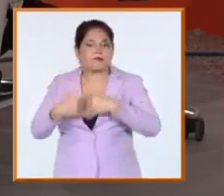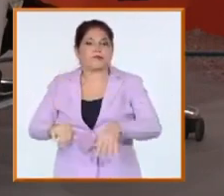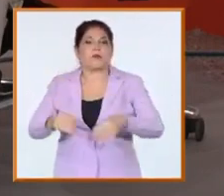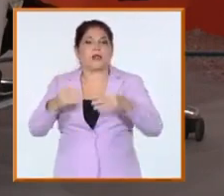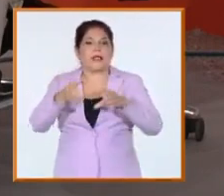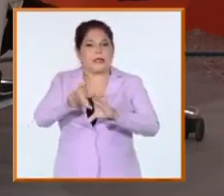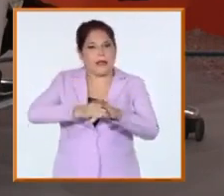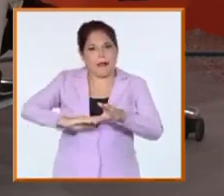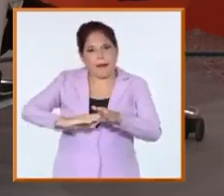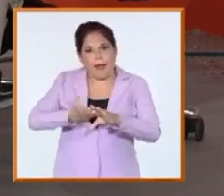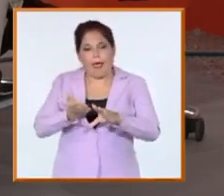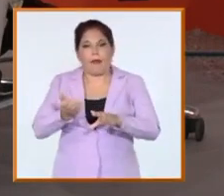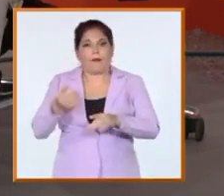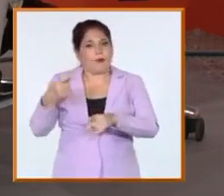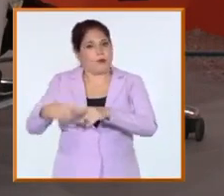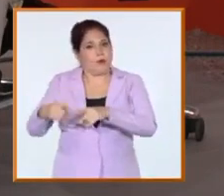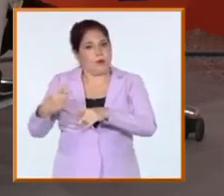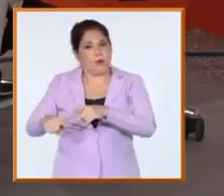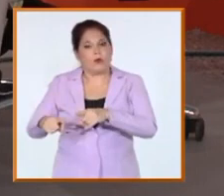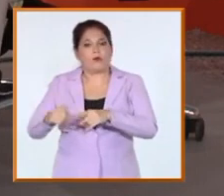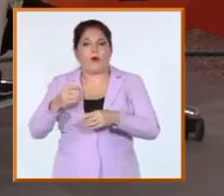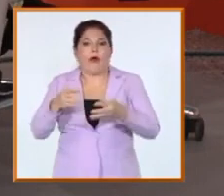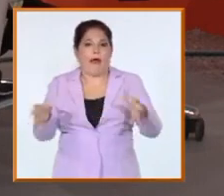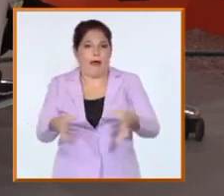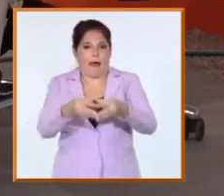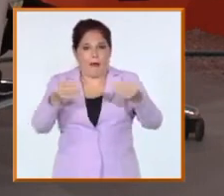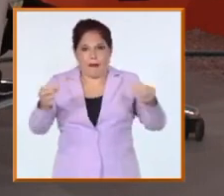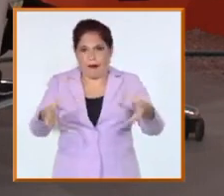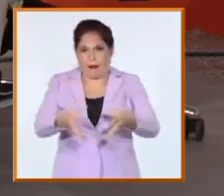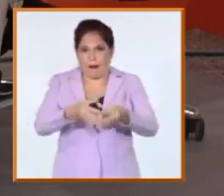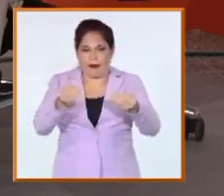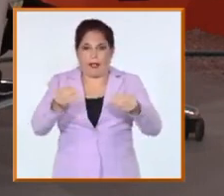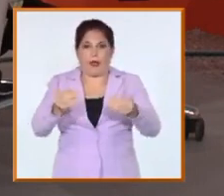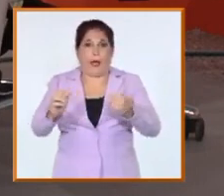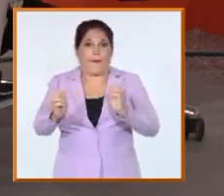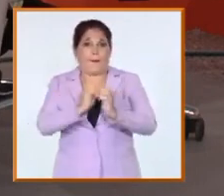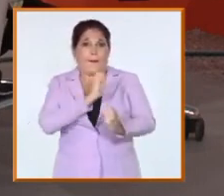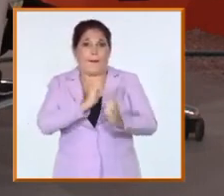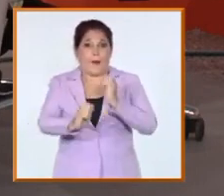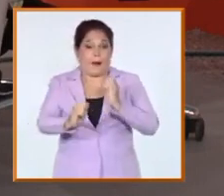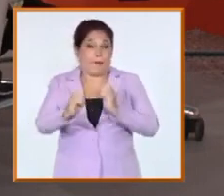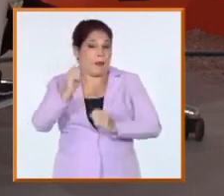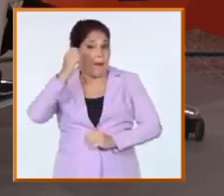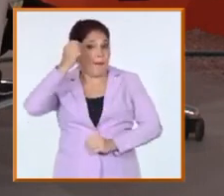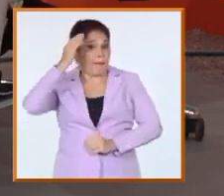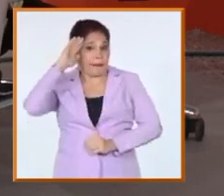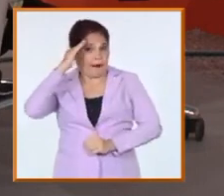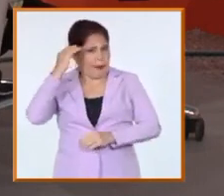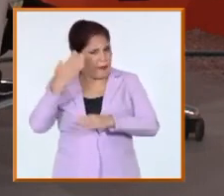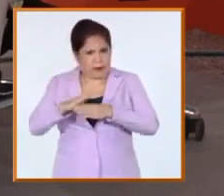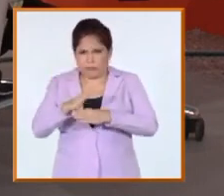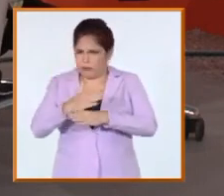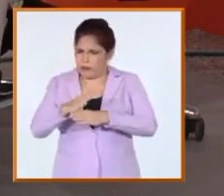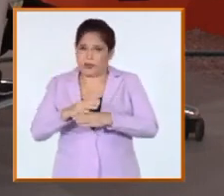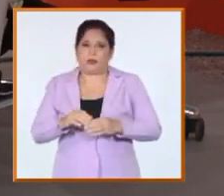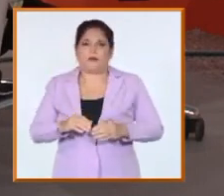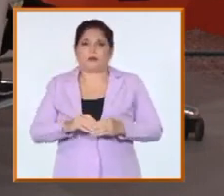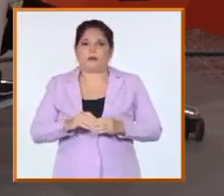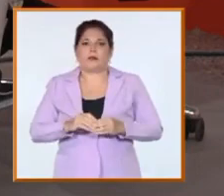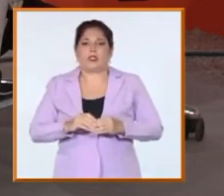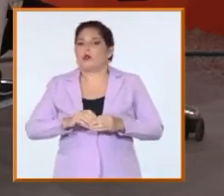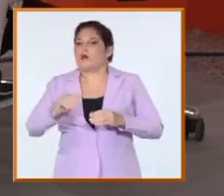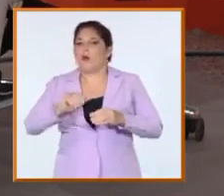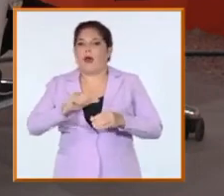la cerámica en la industria como hablaba de la arena la piedra Los y es integralmente en todas las lo que es las plantas de asfalto